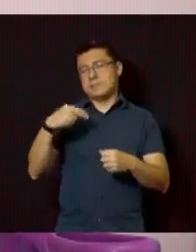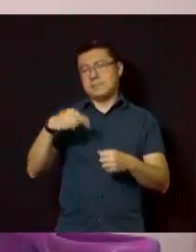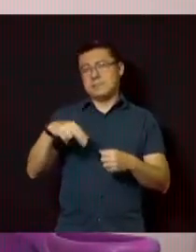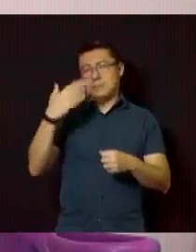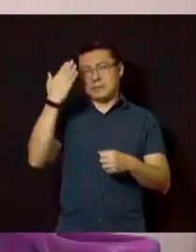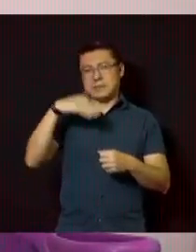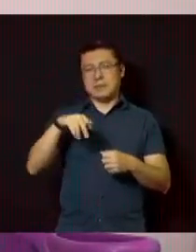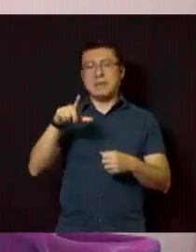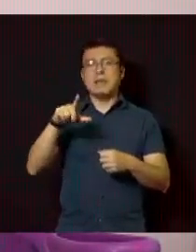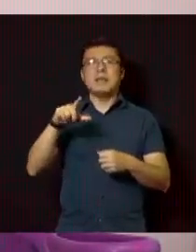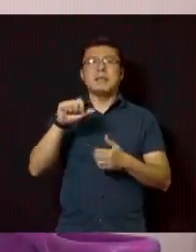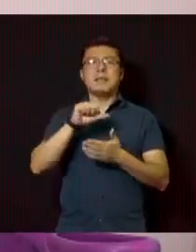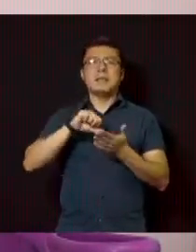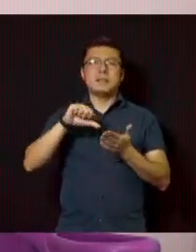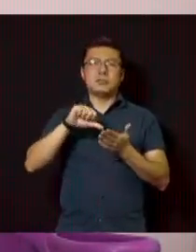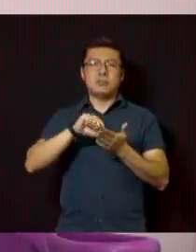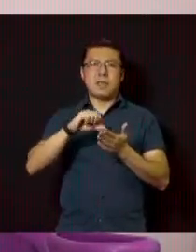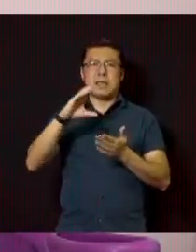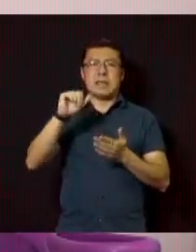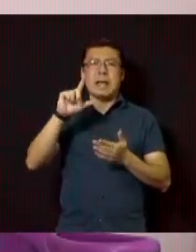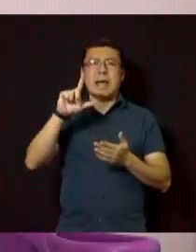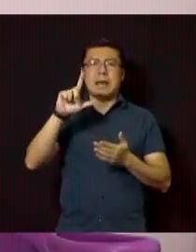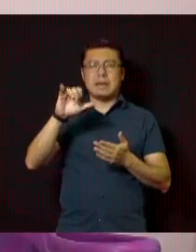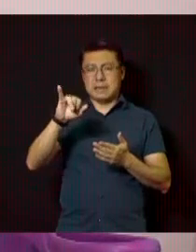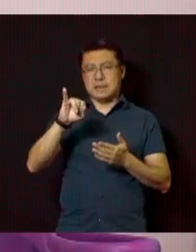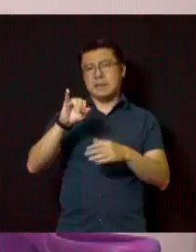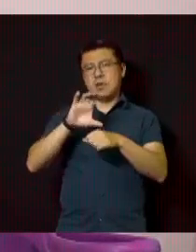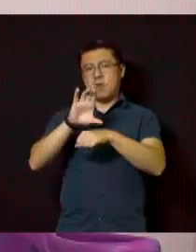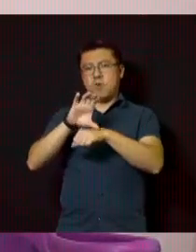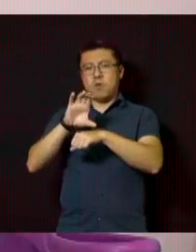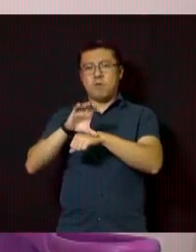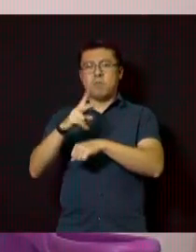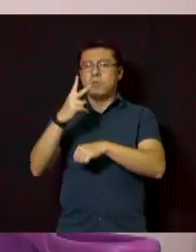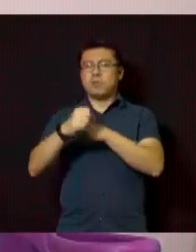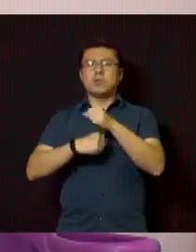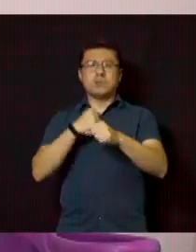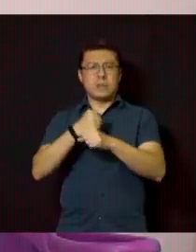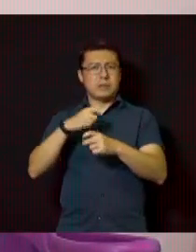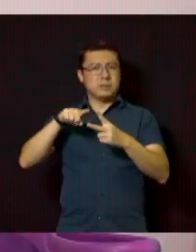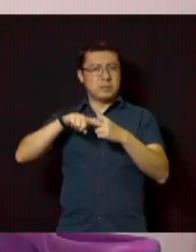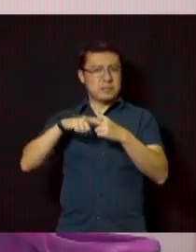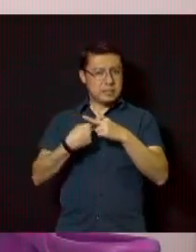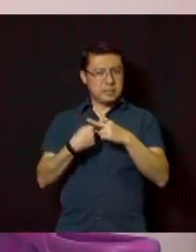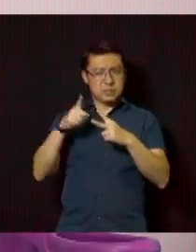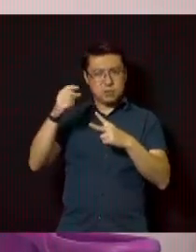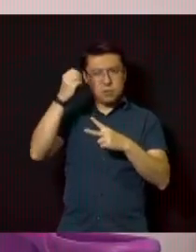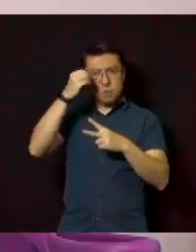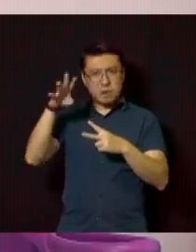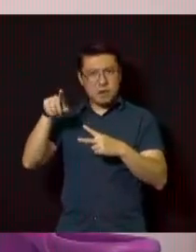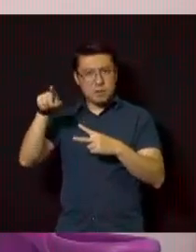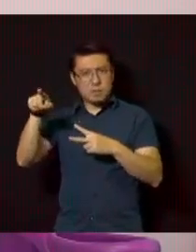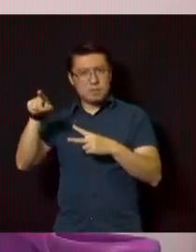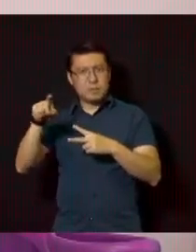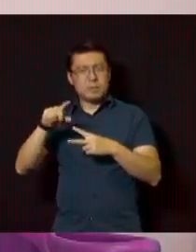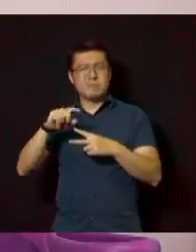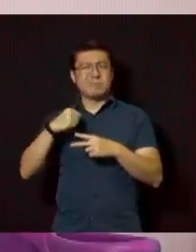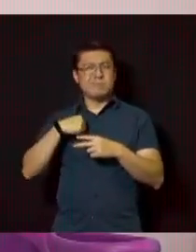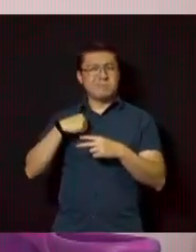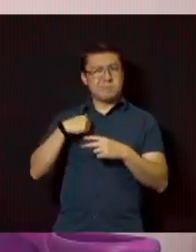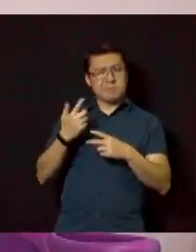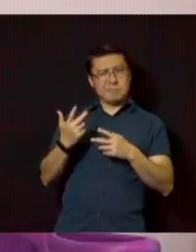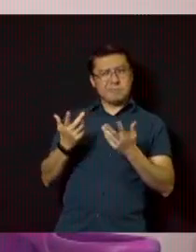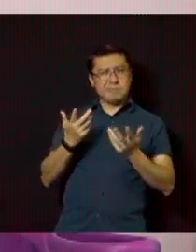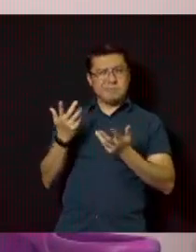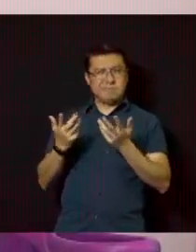ciudad de Cali, Colombia, llevo ya un par de años en la compañía, inicié por la parte nutricional. Cuando me hablaron del negocio no pensé que fuera bueno